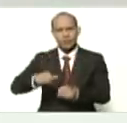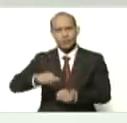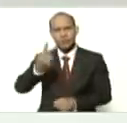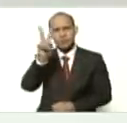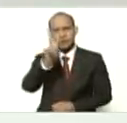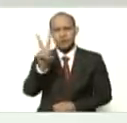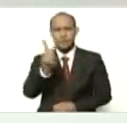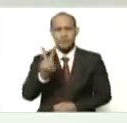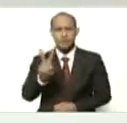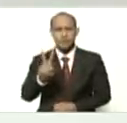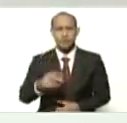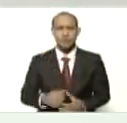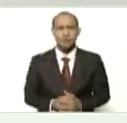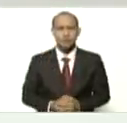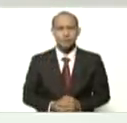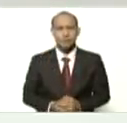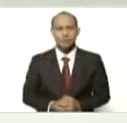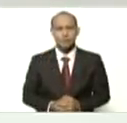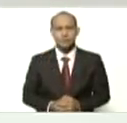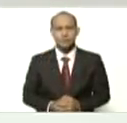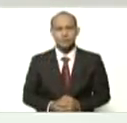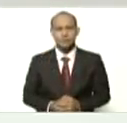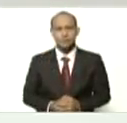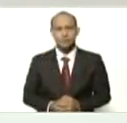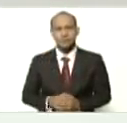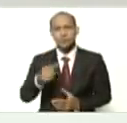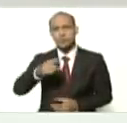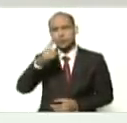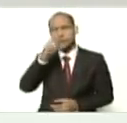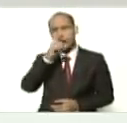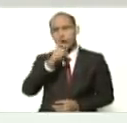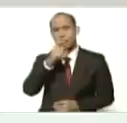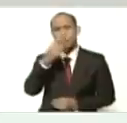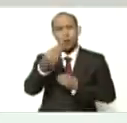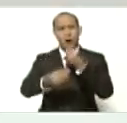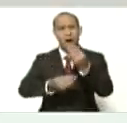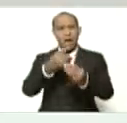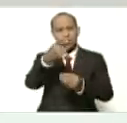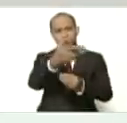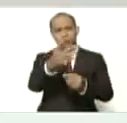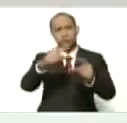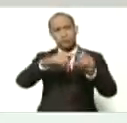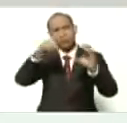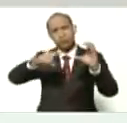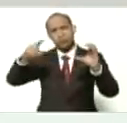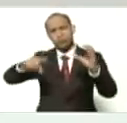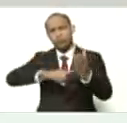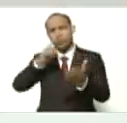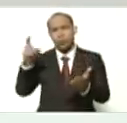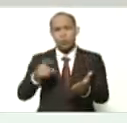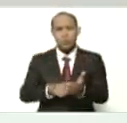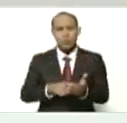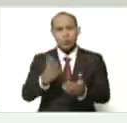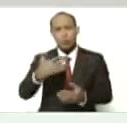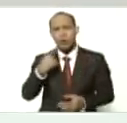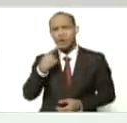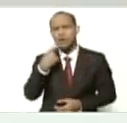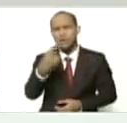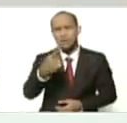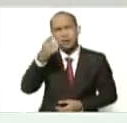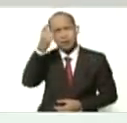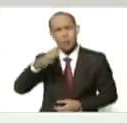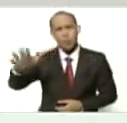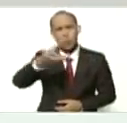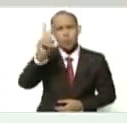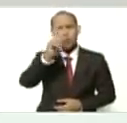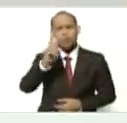terrible en venezuela y a un año ya usted ha hecho el balance se podría decir que el pueblo venezuela ha sido